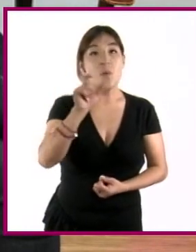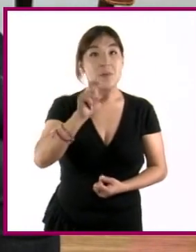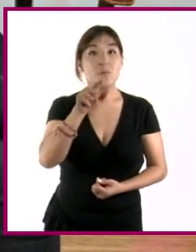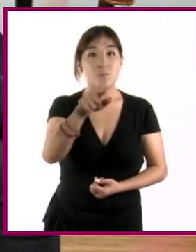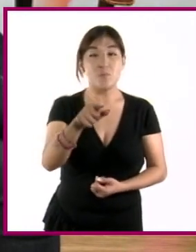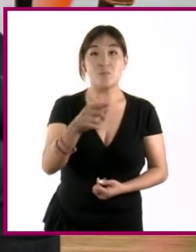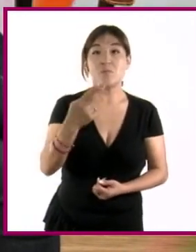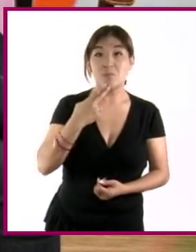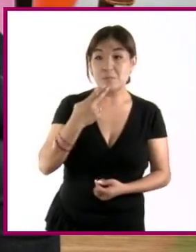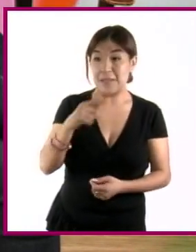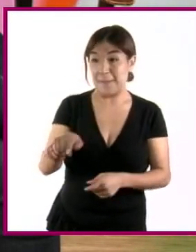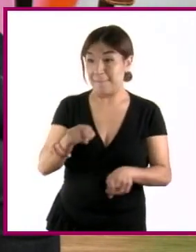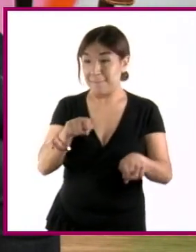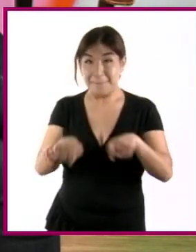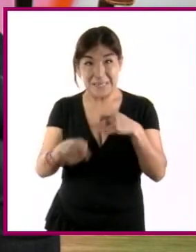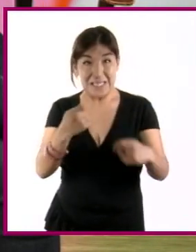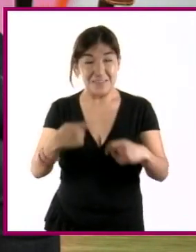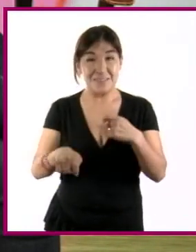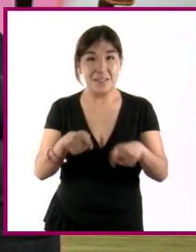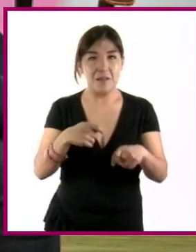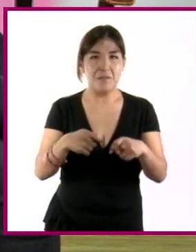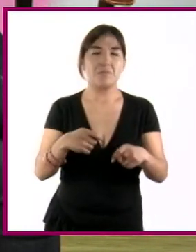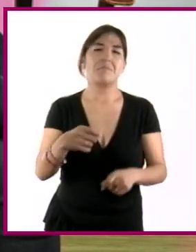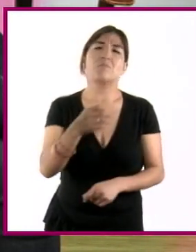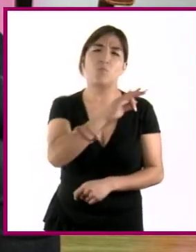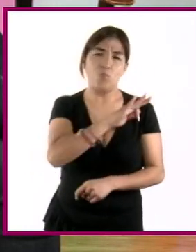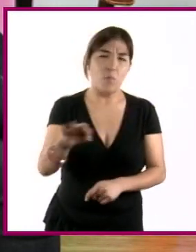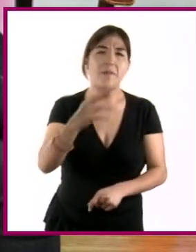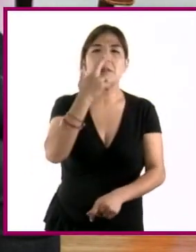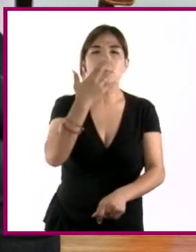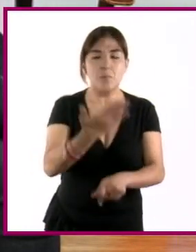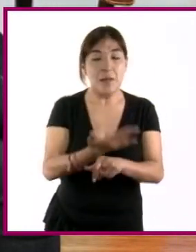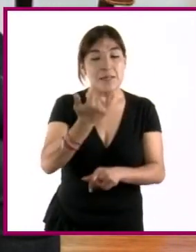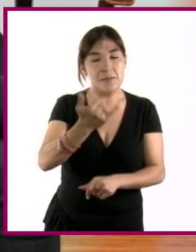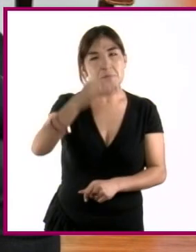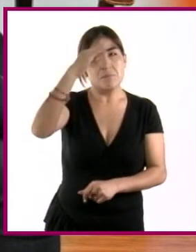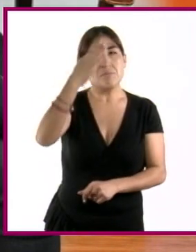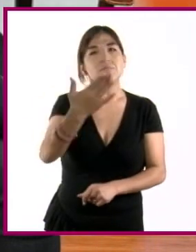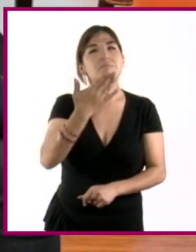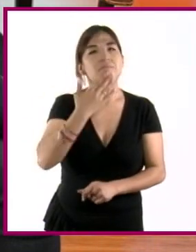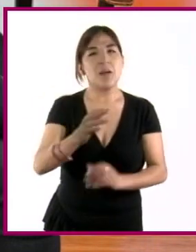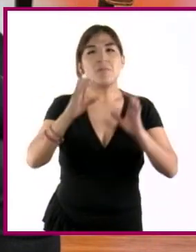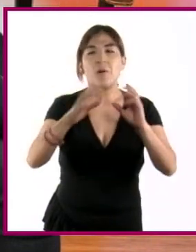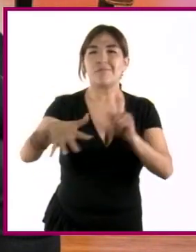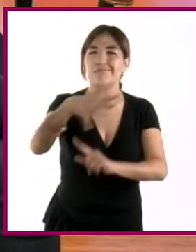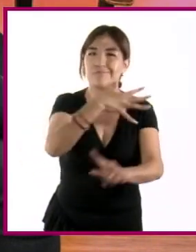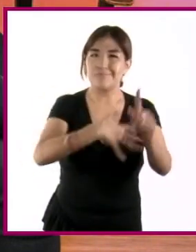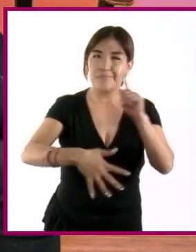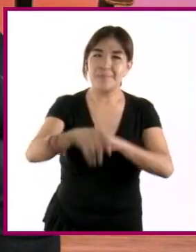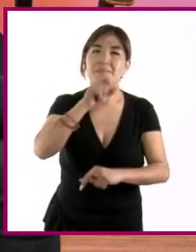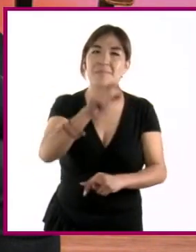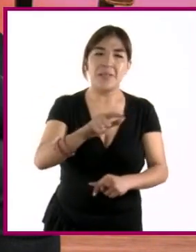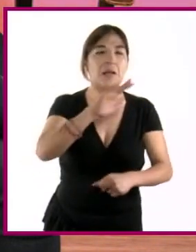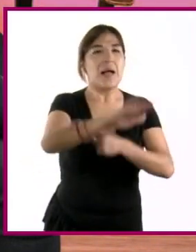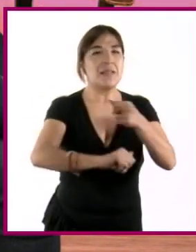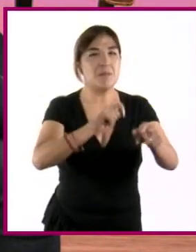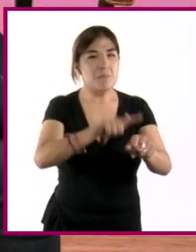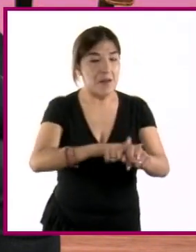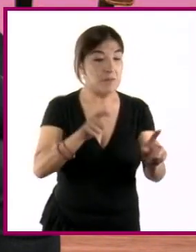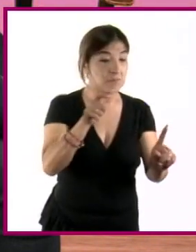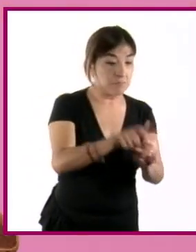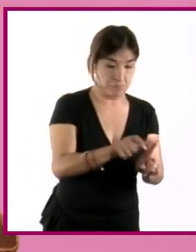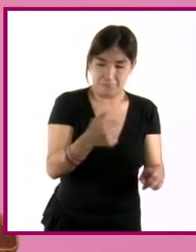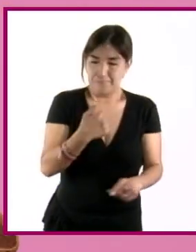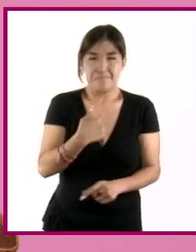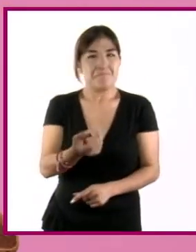usarlo, podemos hacerlo de manera más responsable y consciente, pensando en el medio ambiente y en los animales, y en nosotros